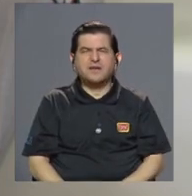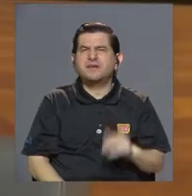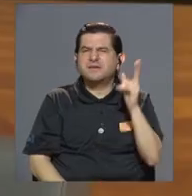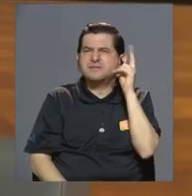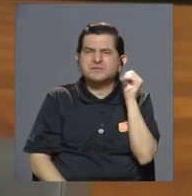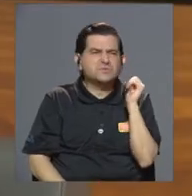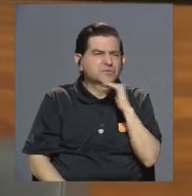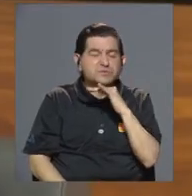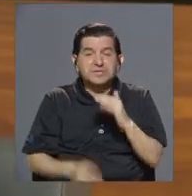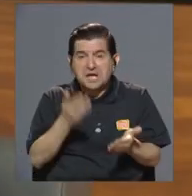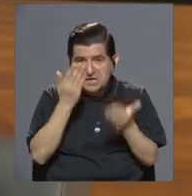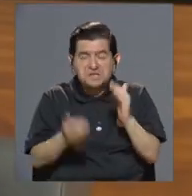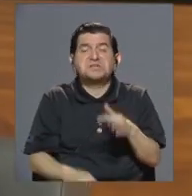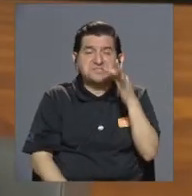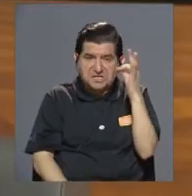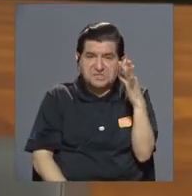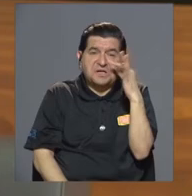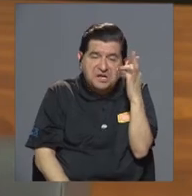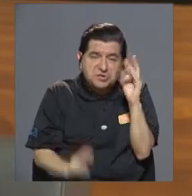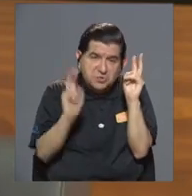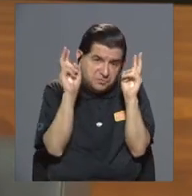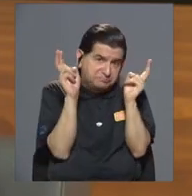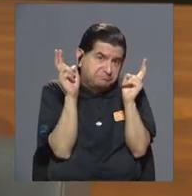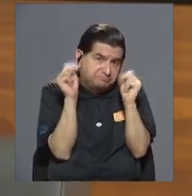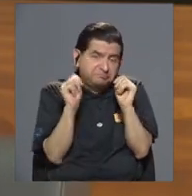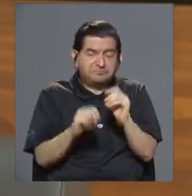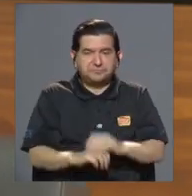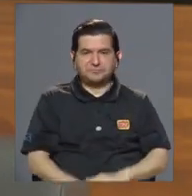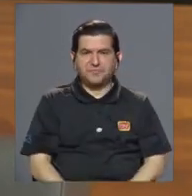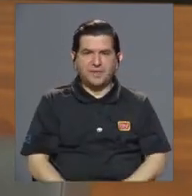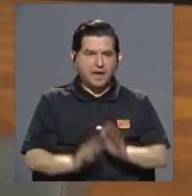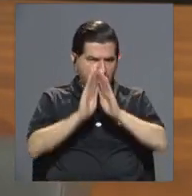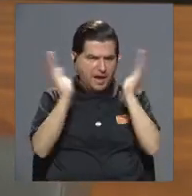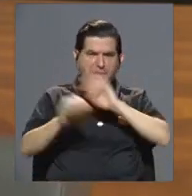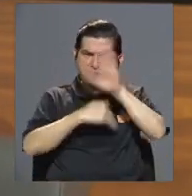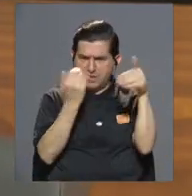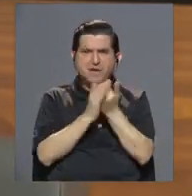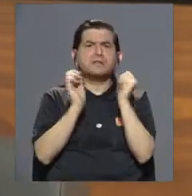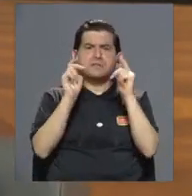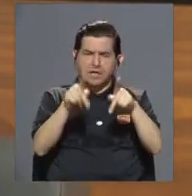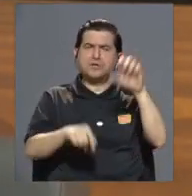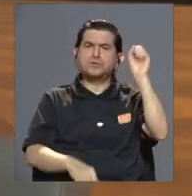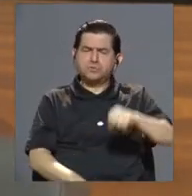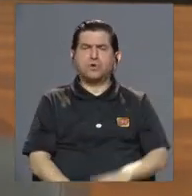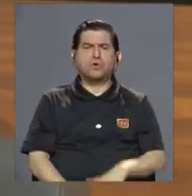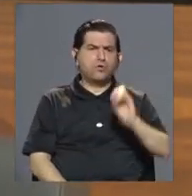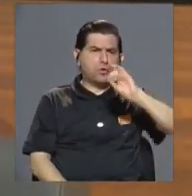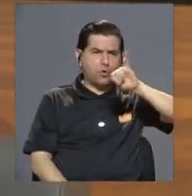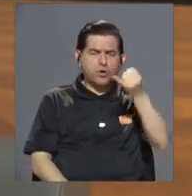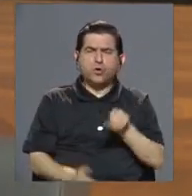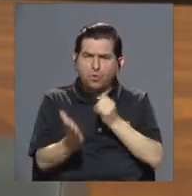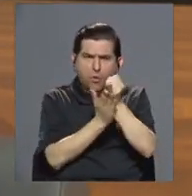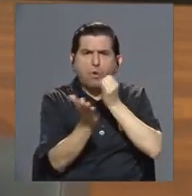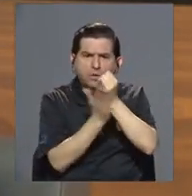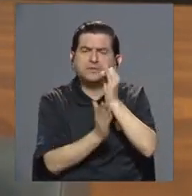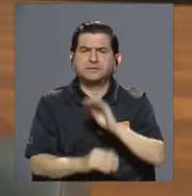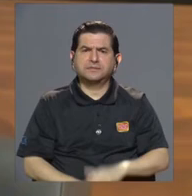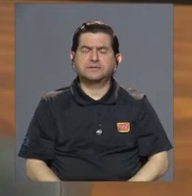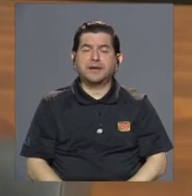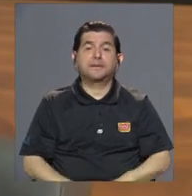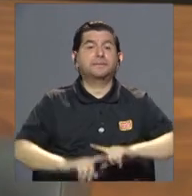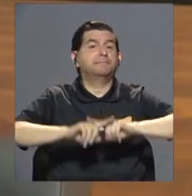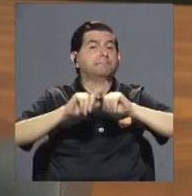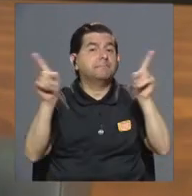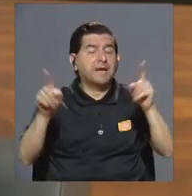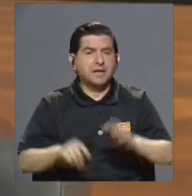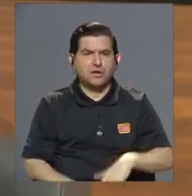raros, es posiblemente un gato. Hay que estar abierto a cualquier posibilidad, el OIJ está investigando, sin